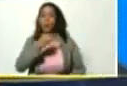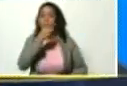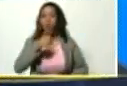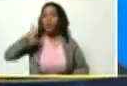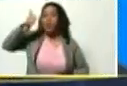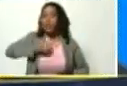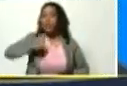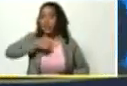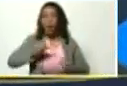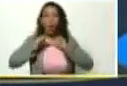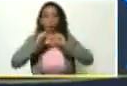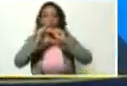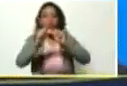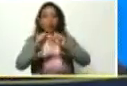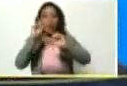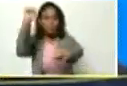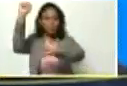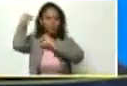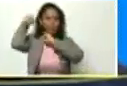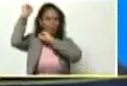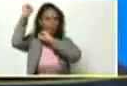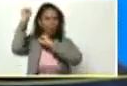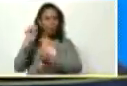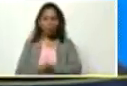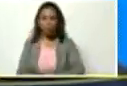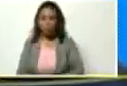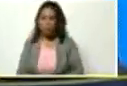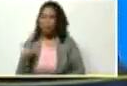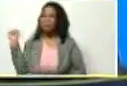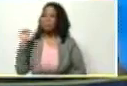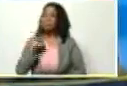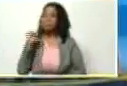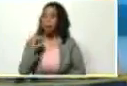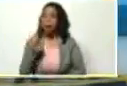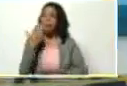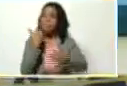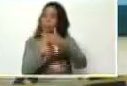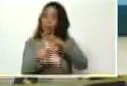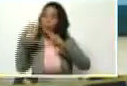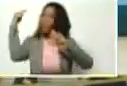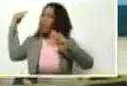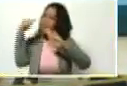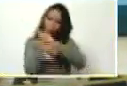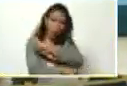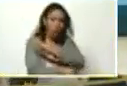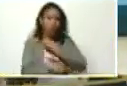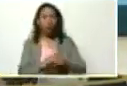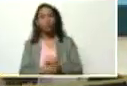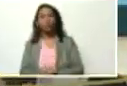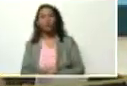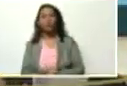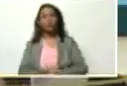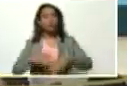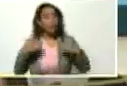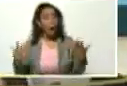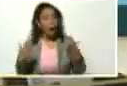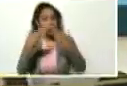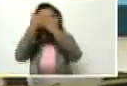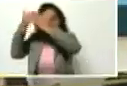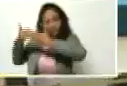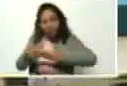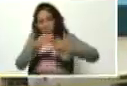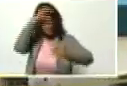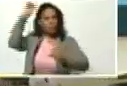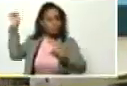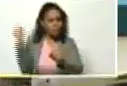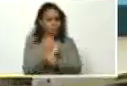resistir y continuar. Victoriosos. Así es. Bueno, vamos a fondo a el estudio, el